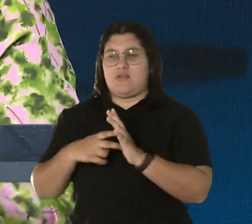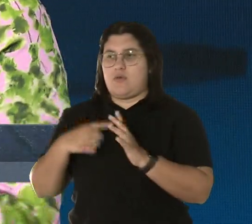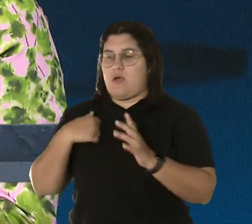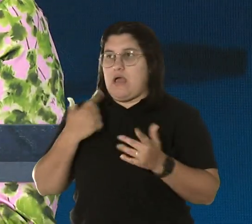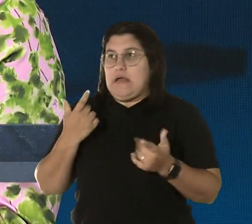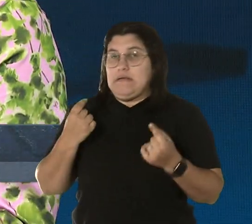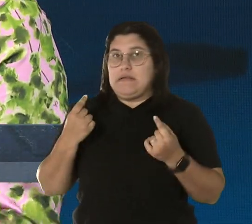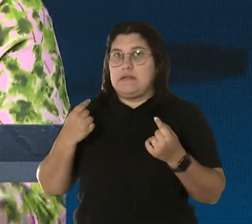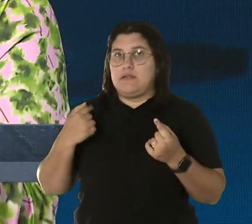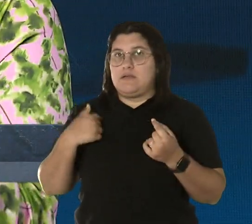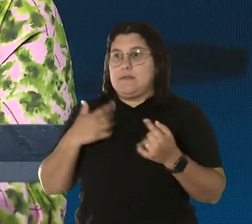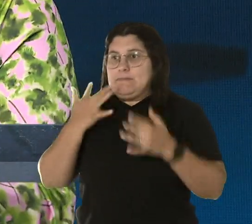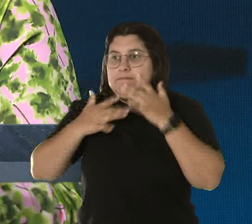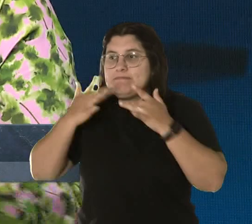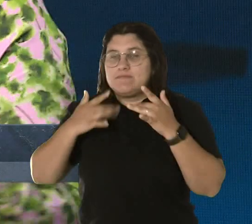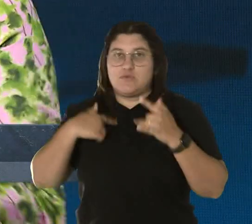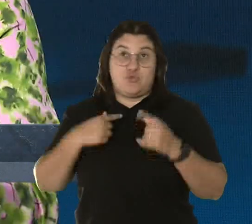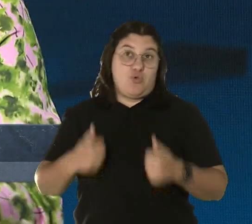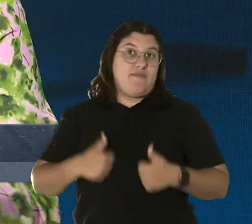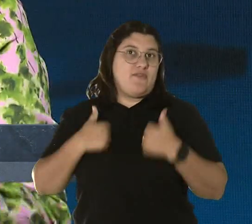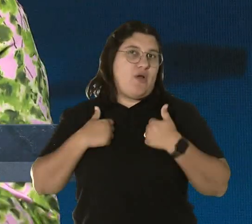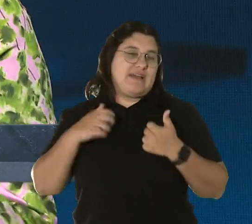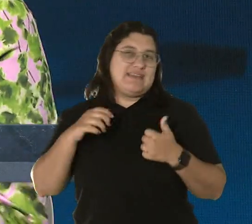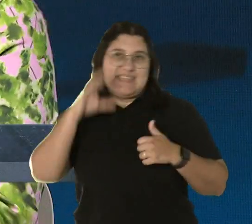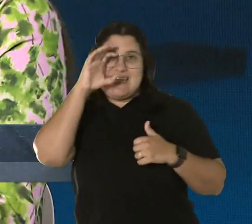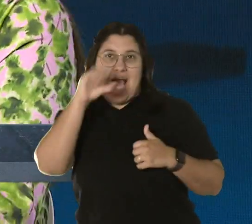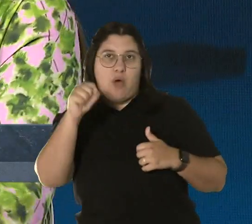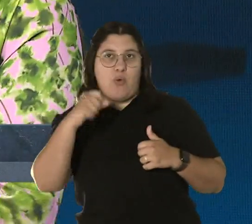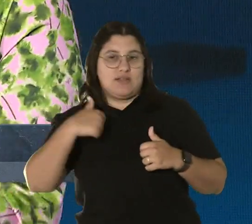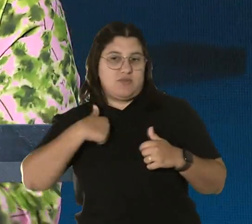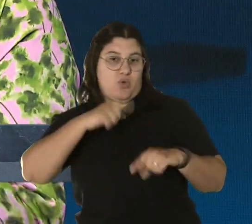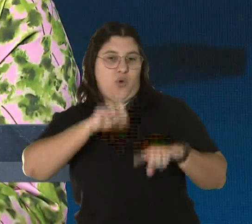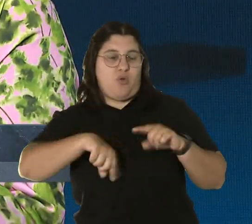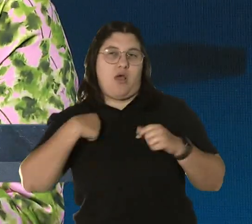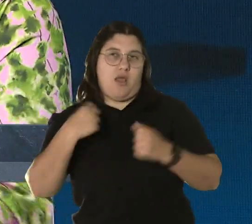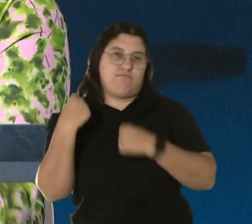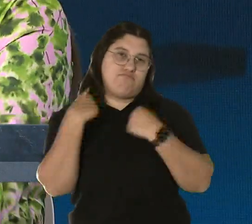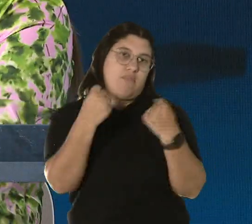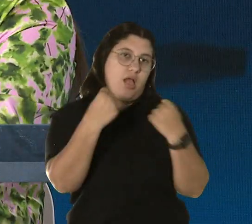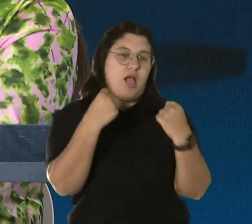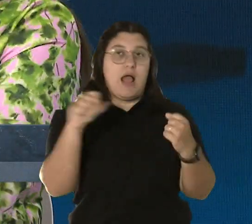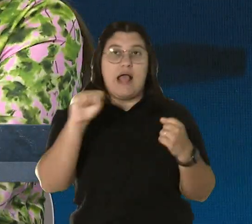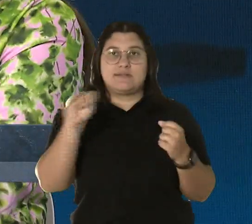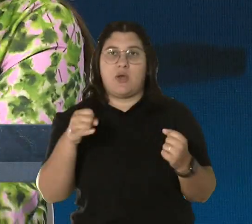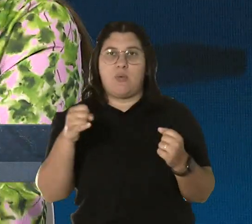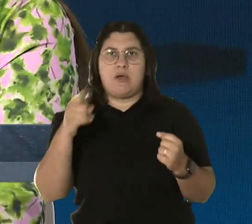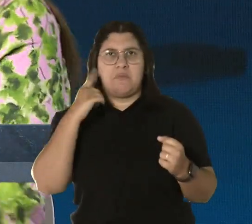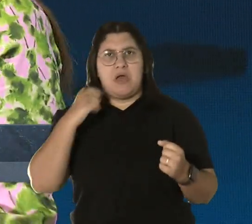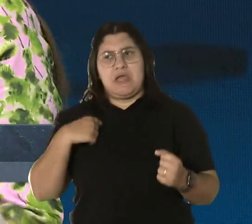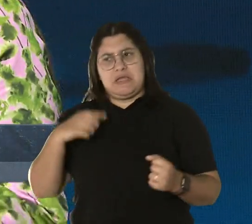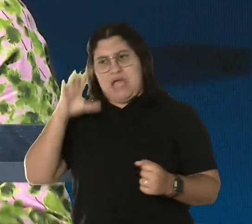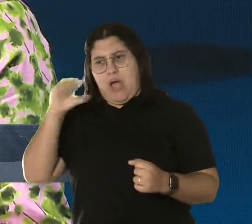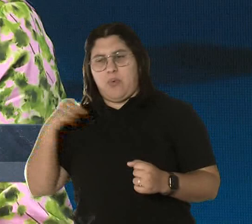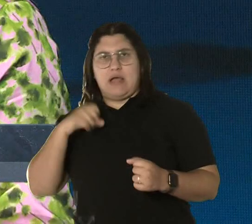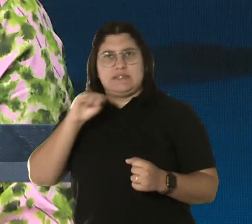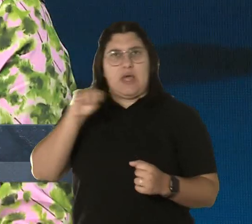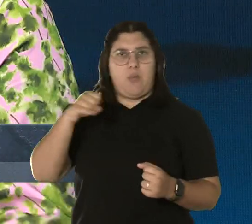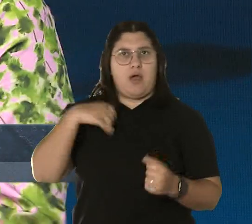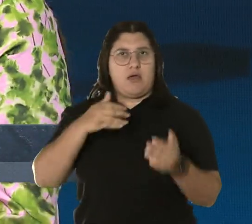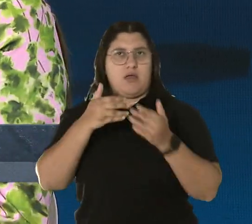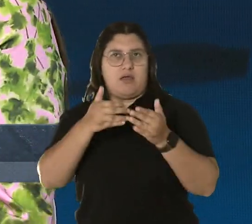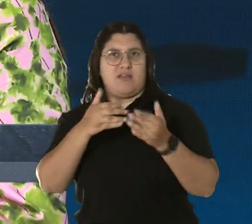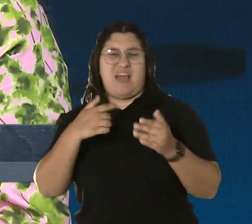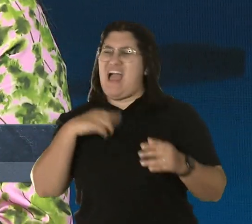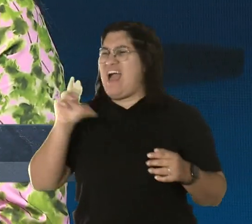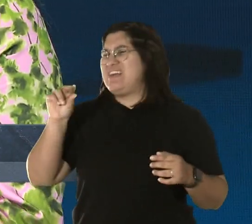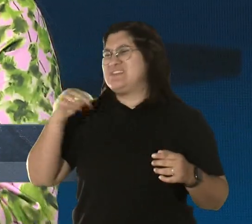reclutamiento que me dice, no, yo vivo en Caguas, por decirte un ejemplo específico, yo no voy a viajar a San Juan, y tú dices, pero oye, Caguas y San Juan quedan bastante cerca, no,